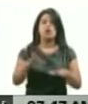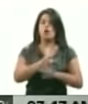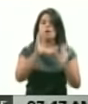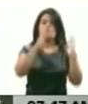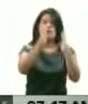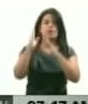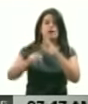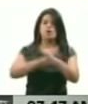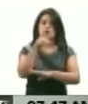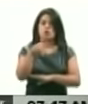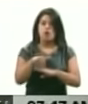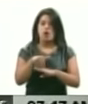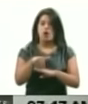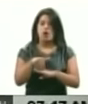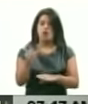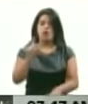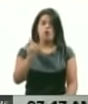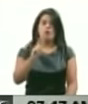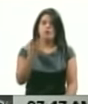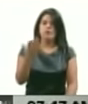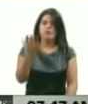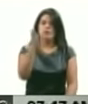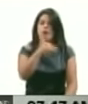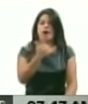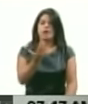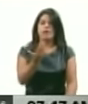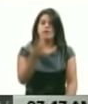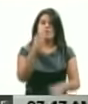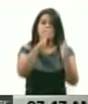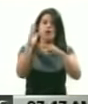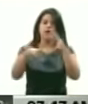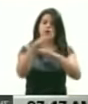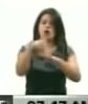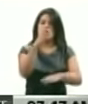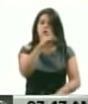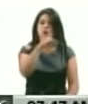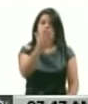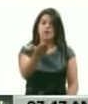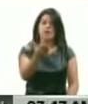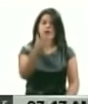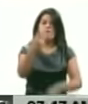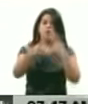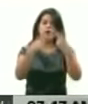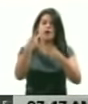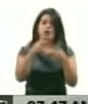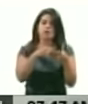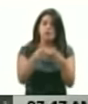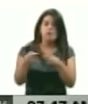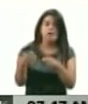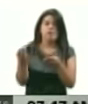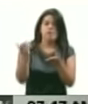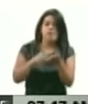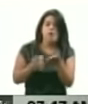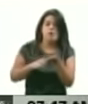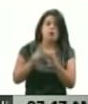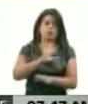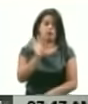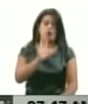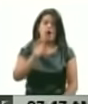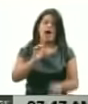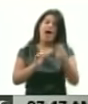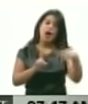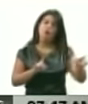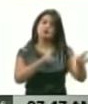Nacional no tiene la política de edición. Para eso está toda la otra